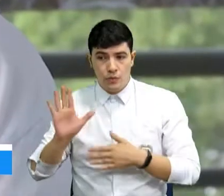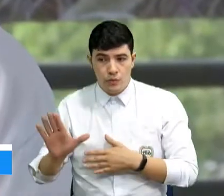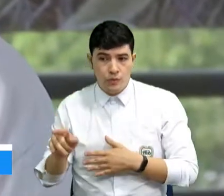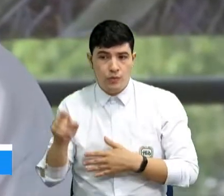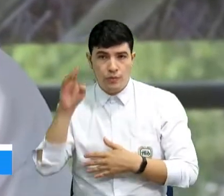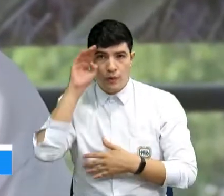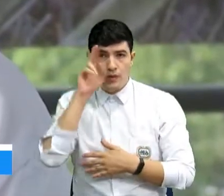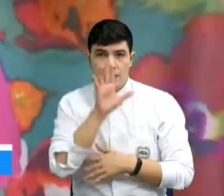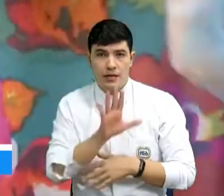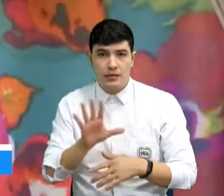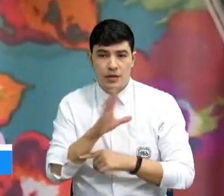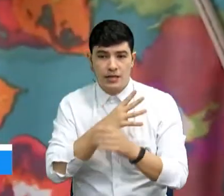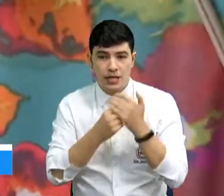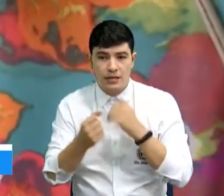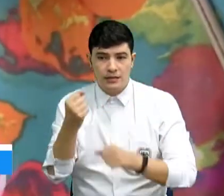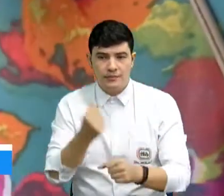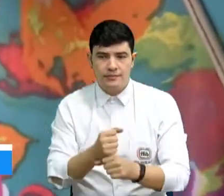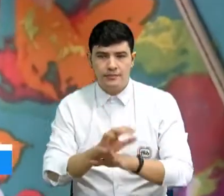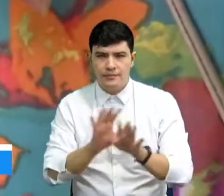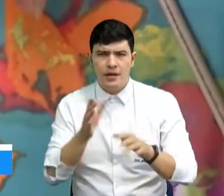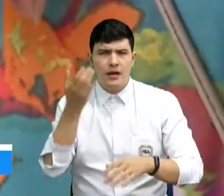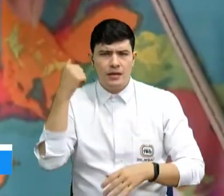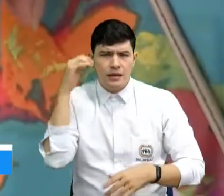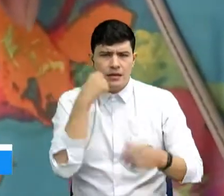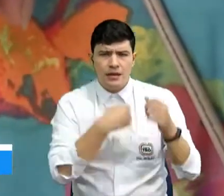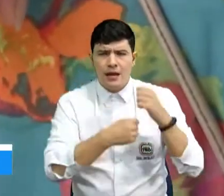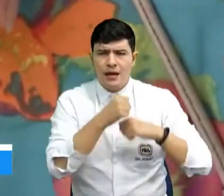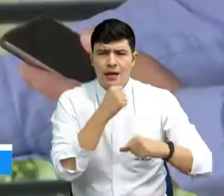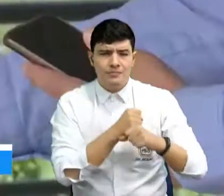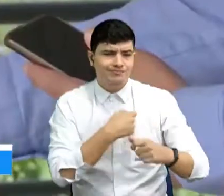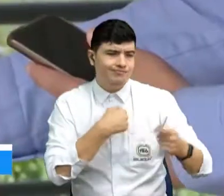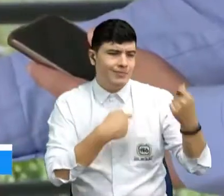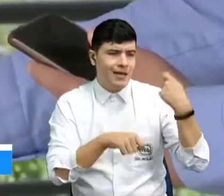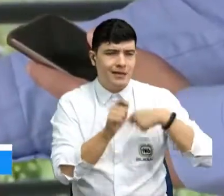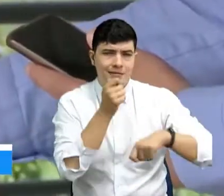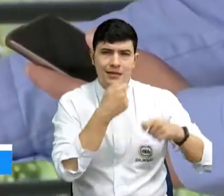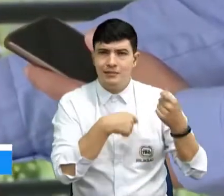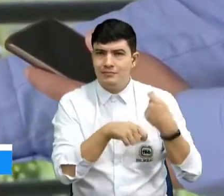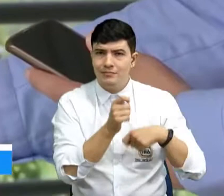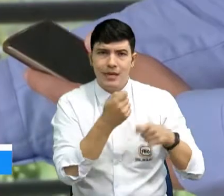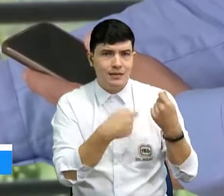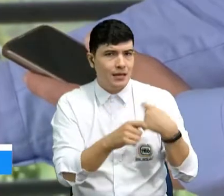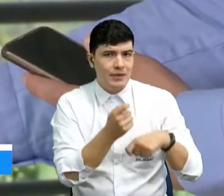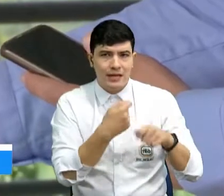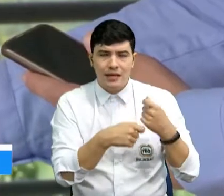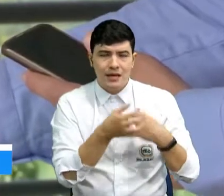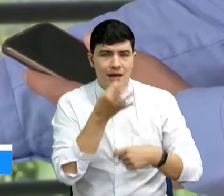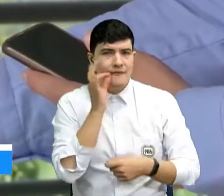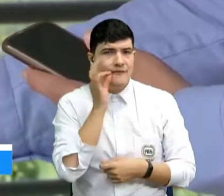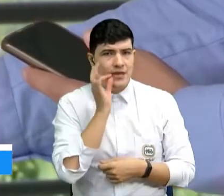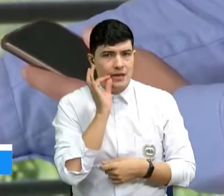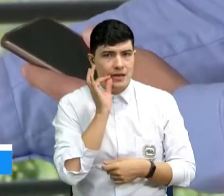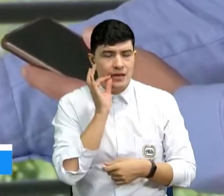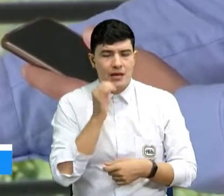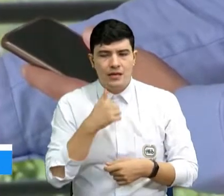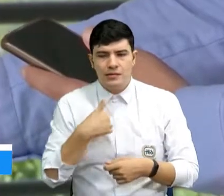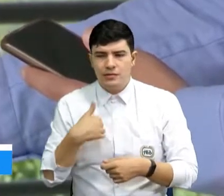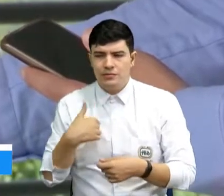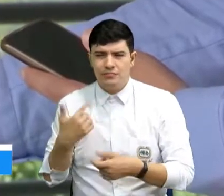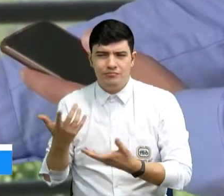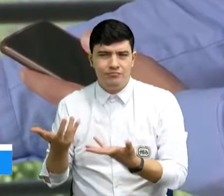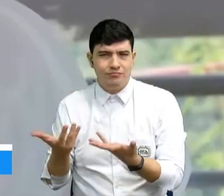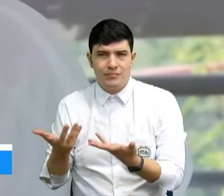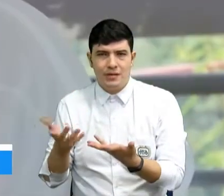salir a trabajar. Duré muchos años vendiendo tinto, pero tuve un accidente casero y a raíz de ese accidente casero pues no pude seguir